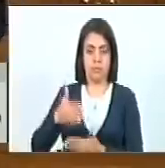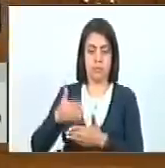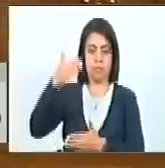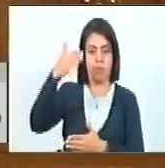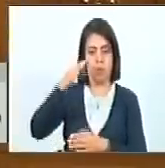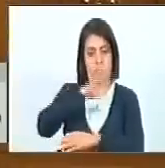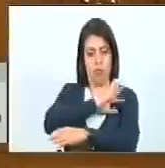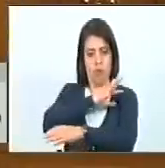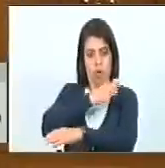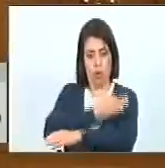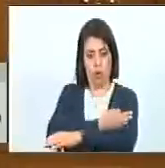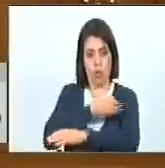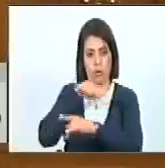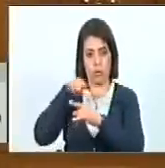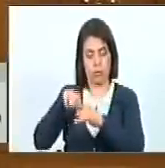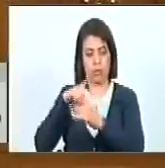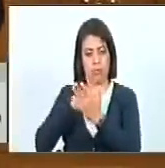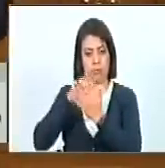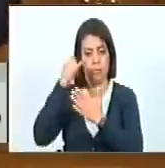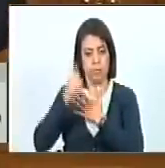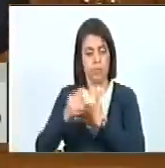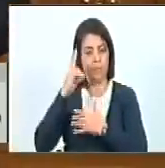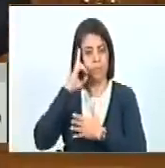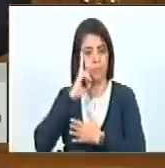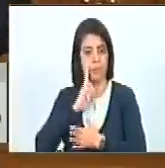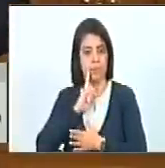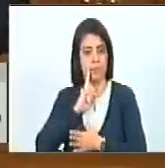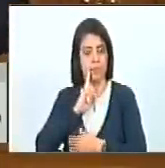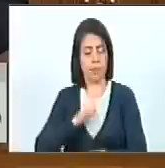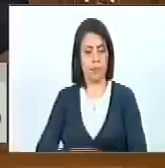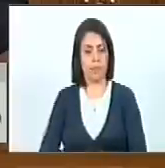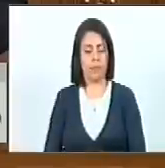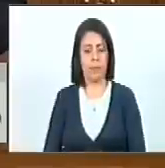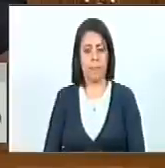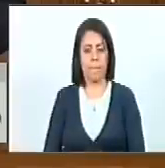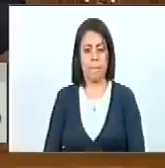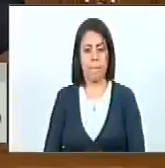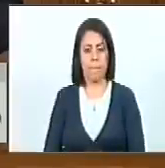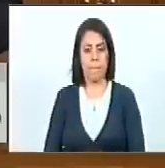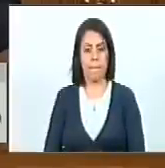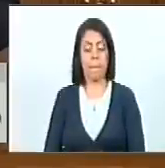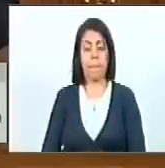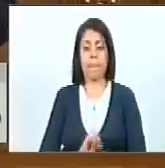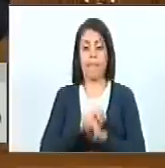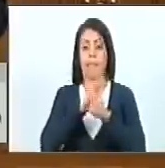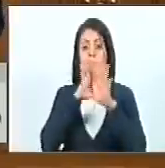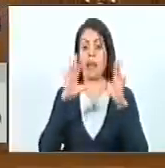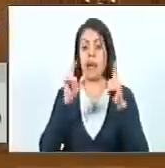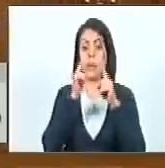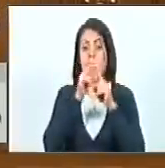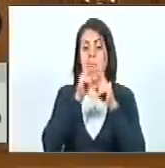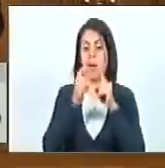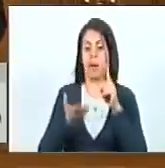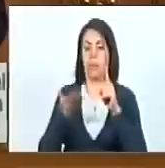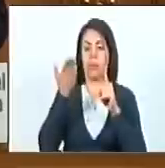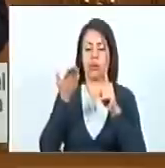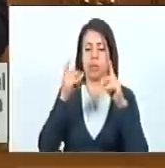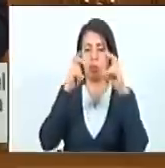el fortalecimiento del proyecto bolivariano, dejó bien claro una frase bien importante,